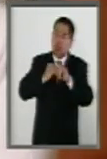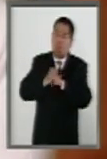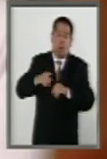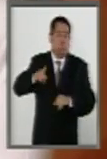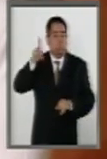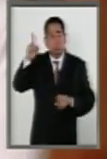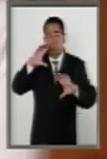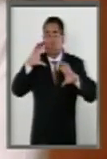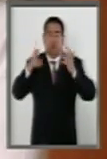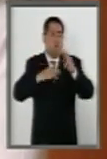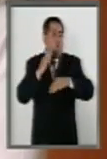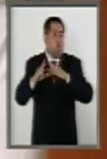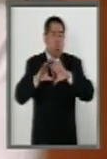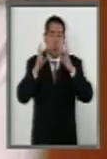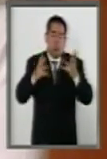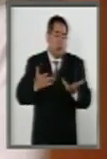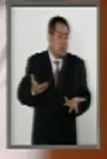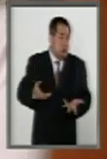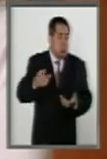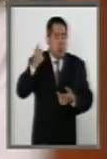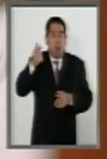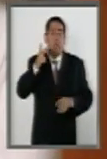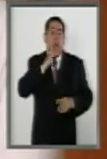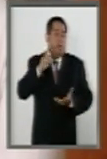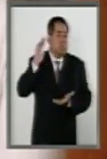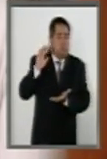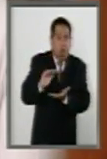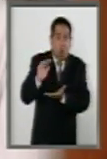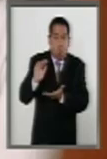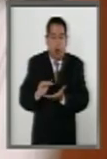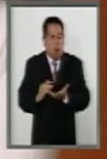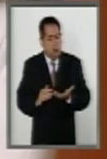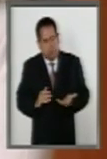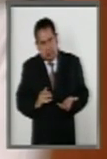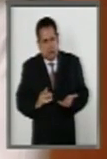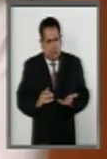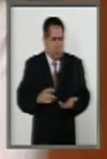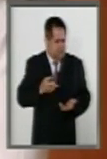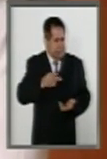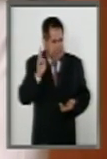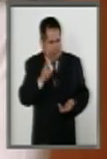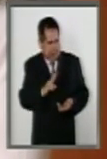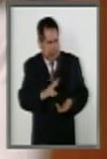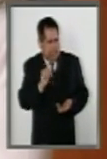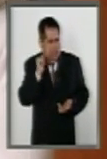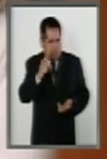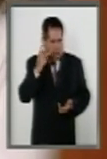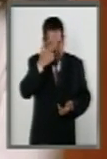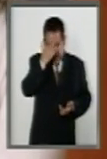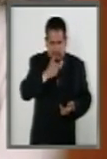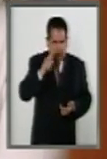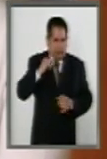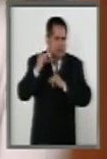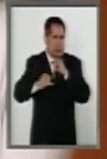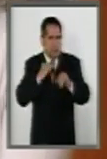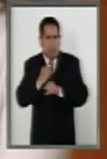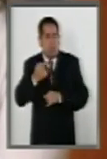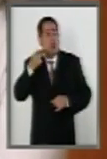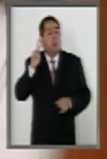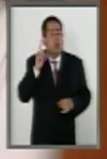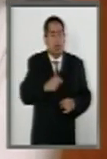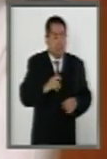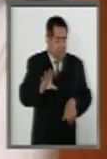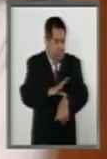en especial a los bajos precios del petróleo, lo que sin duda es cierto, pero esto demuestra que la